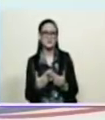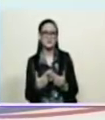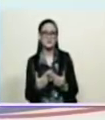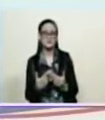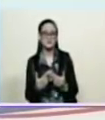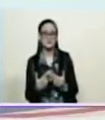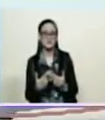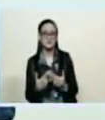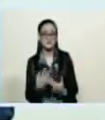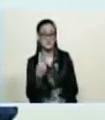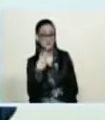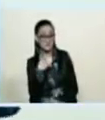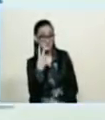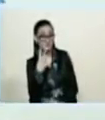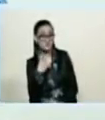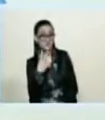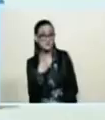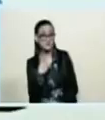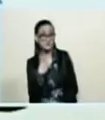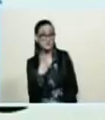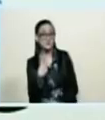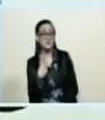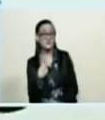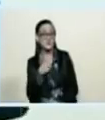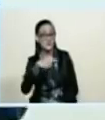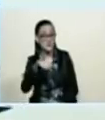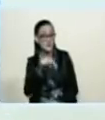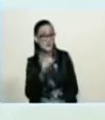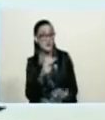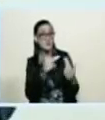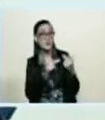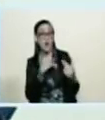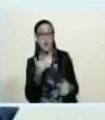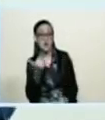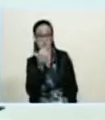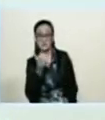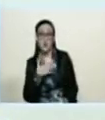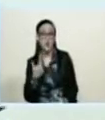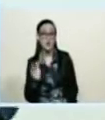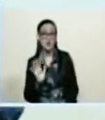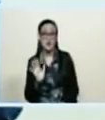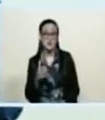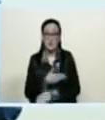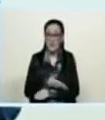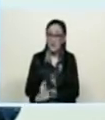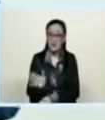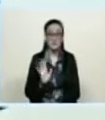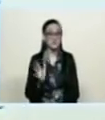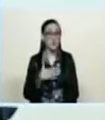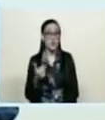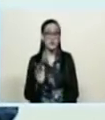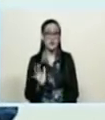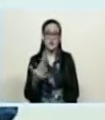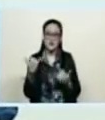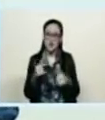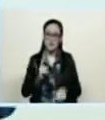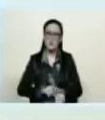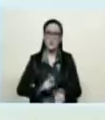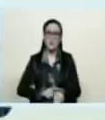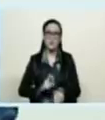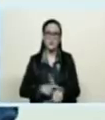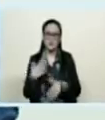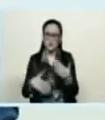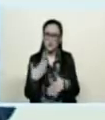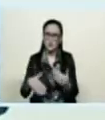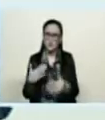Mírenme a los ojos, los que tienen una responsabilidad en esto. No quiero falla, no quiero retardo. Es el momento